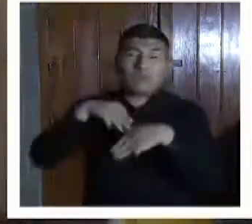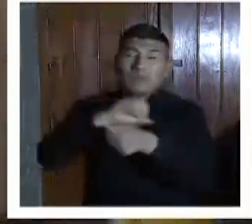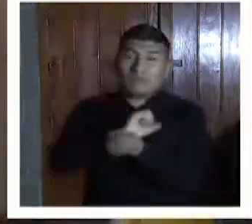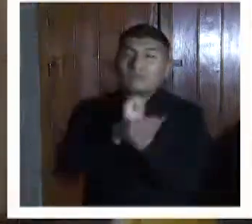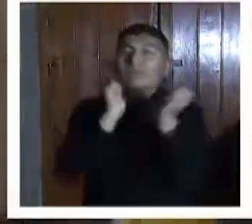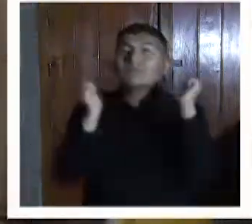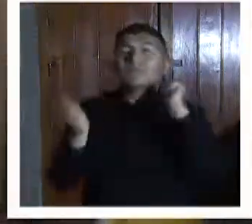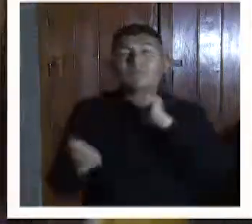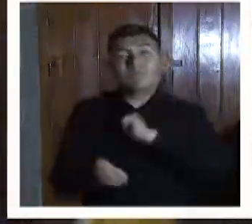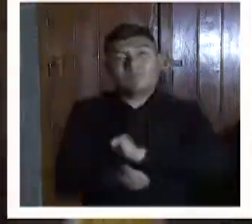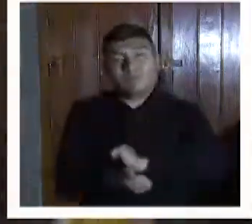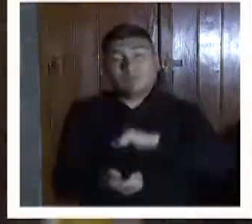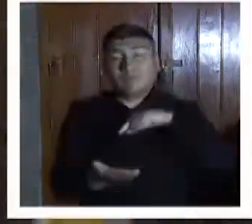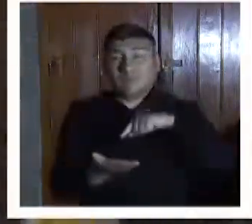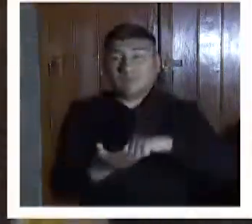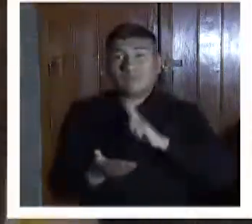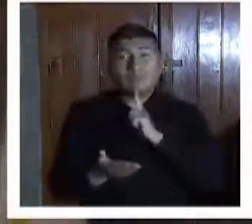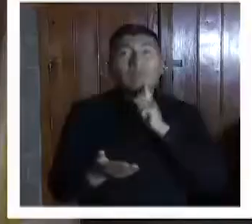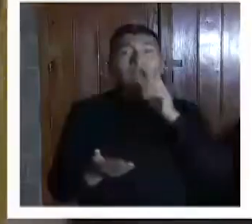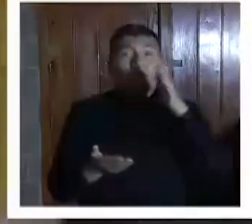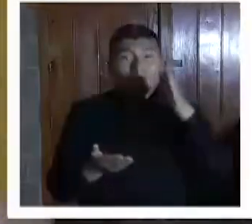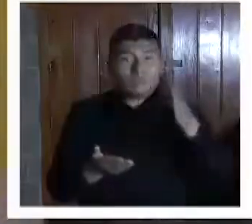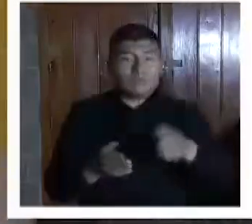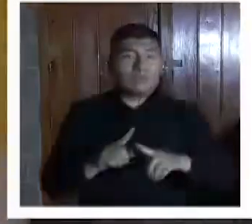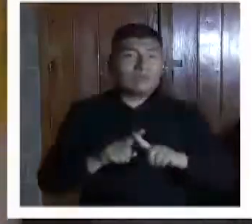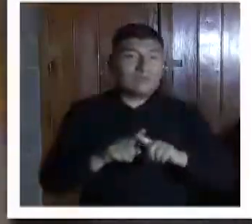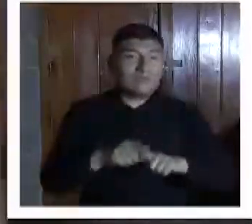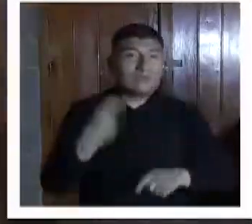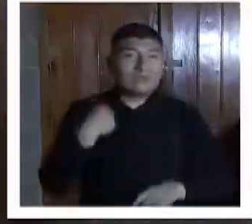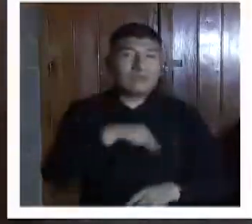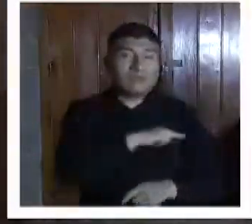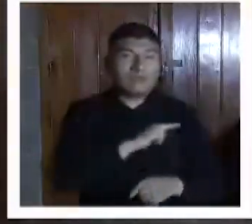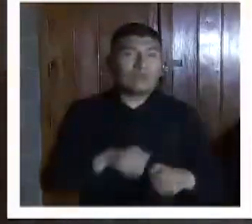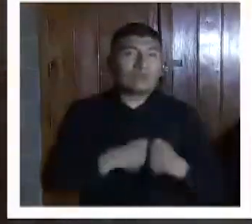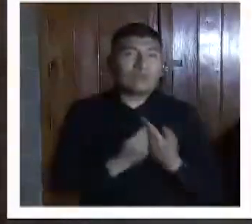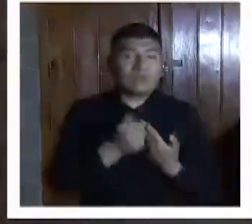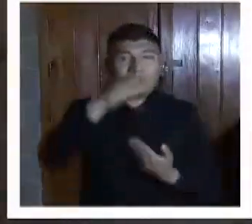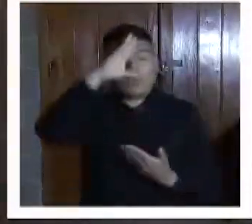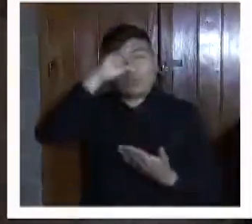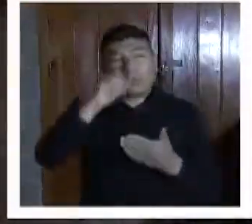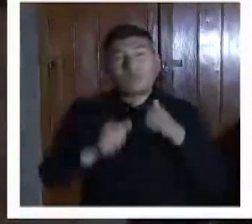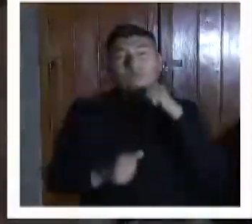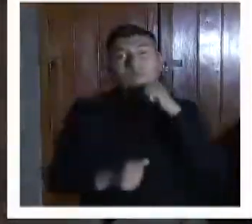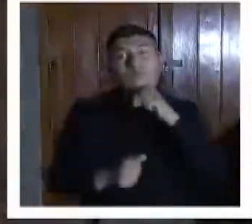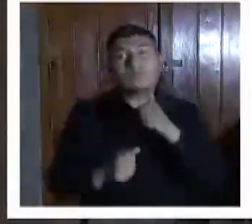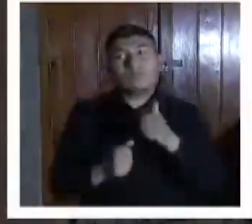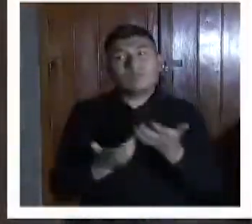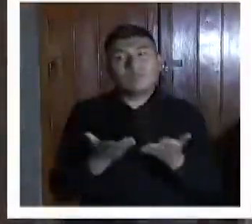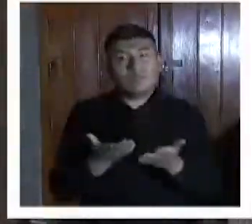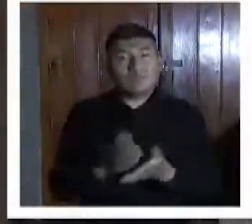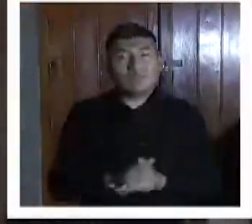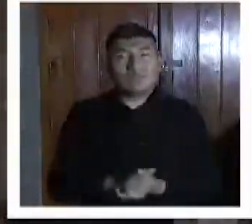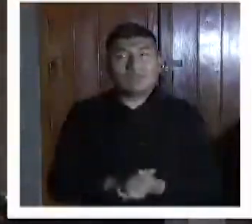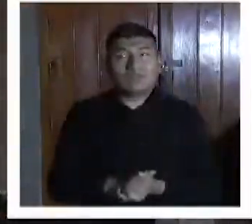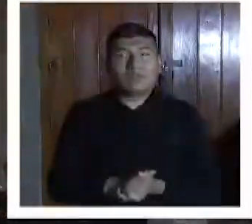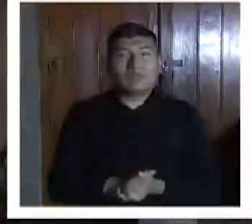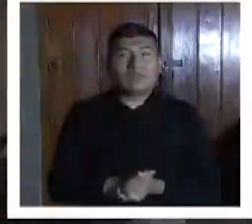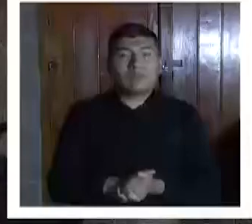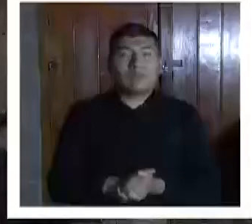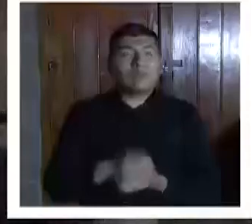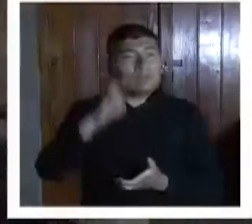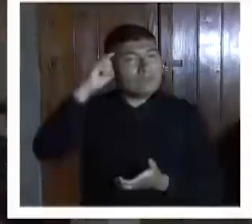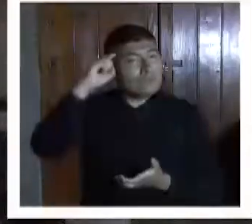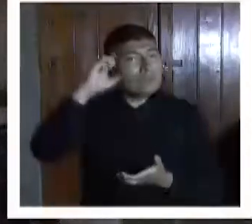Y va a ser así en la medida de que nosotros, hombres y mujeres de buena voluntad,